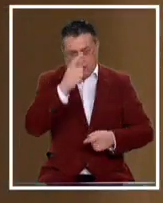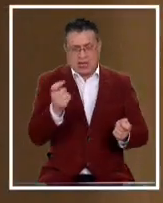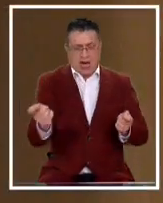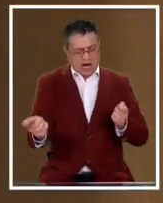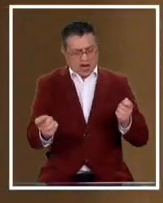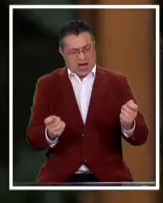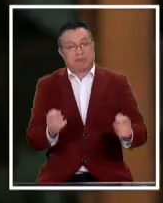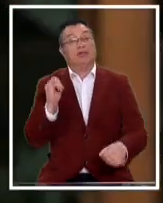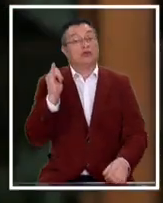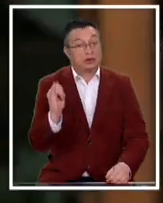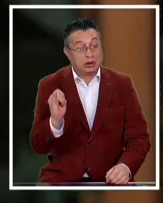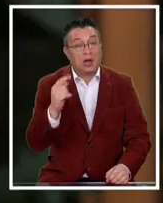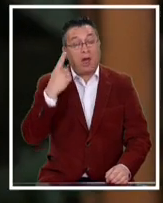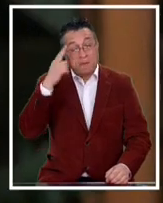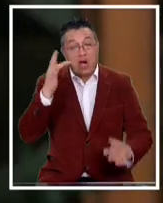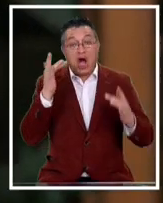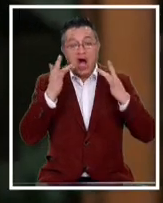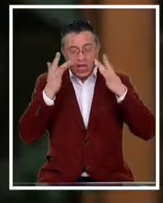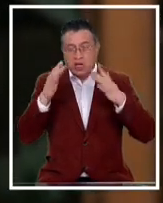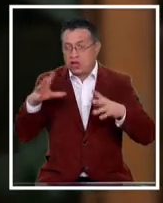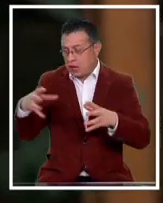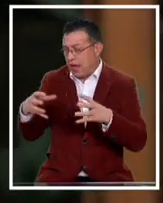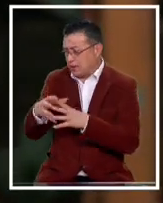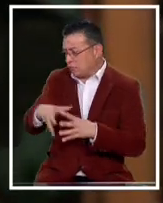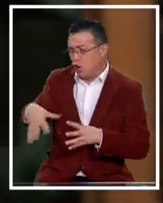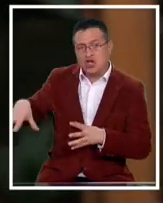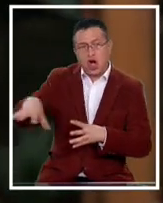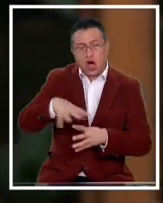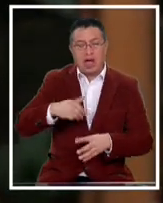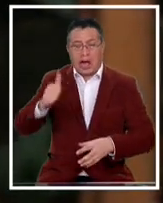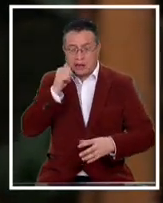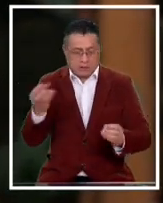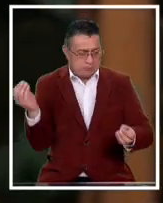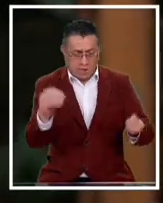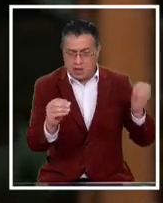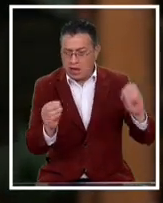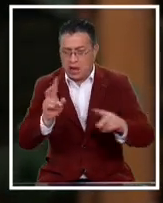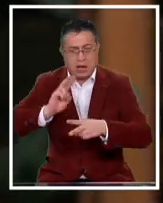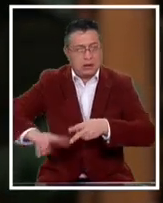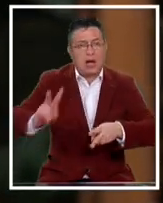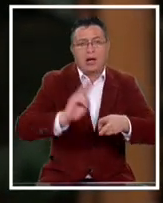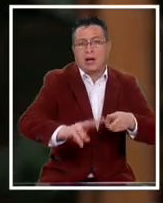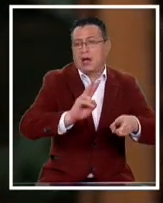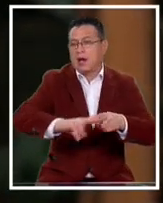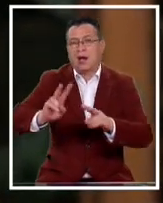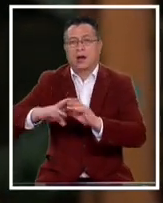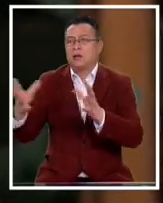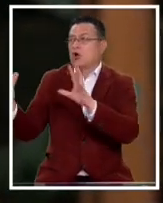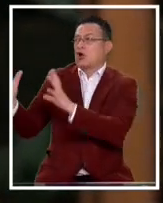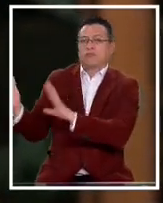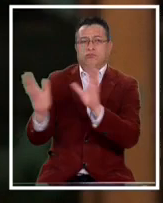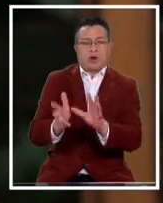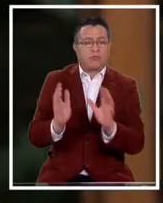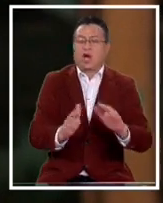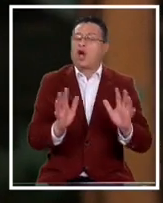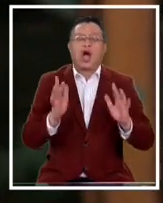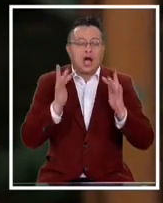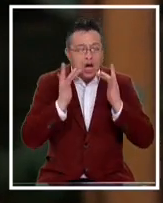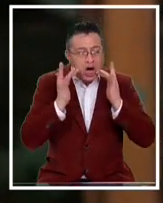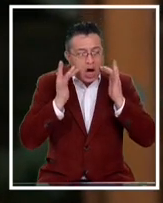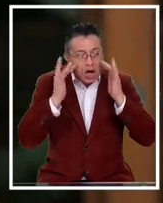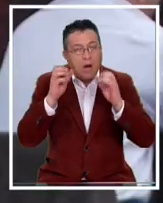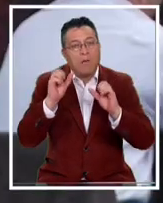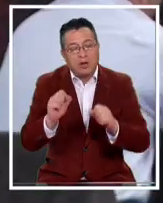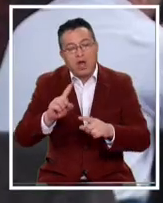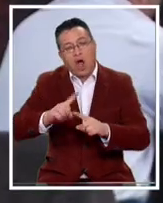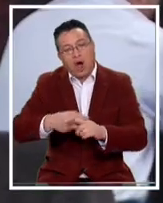estamos contentos, con ganas de partir. El equipo ayer ya empezamos a armar cosas, llegó producto, ¿no? Contentos, muy muy alegres de